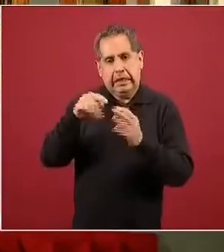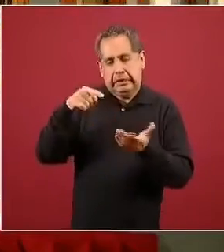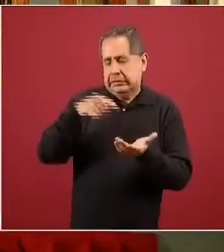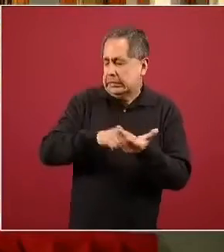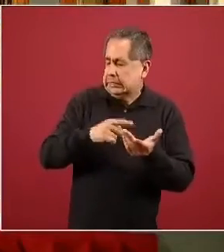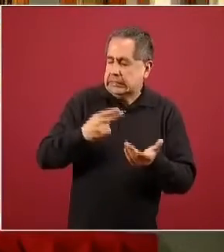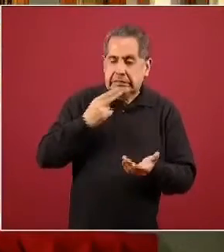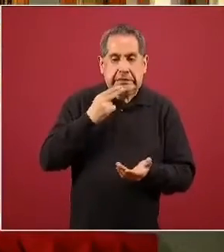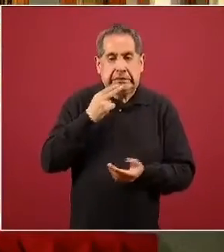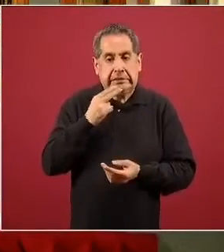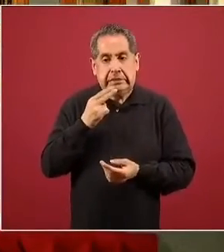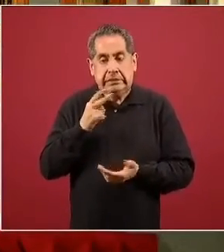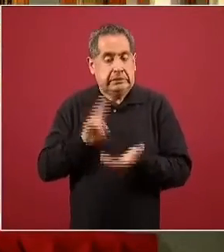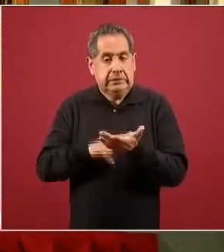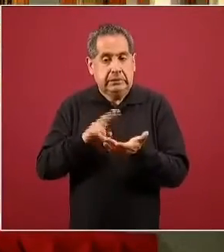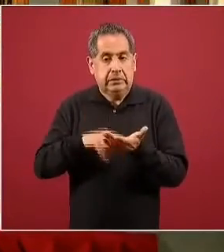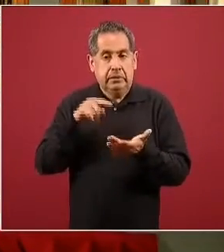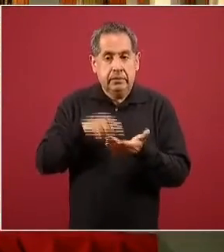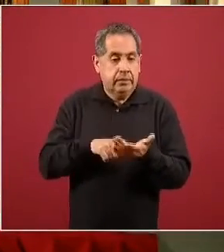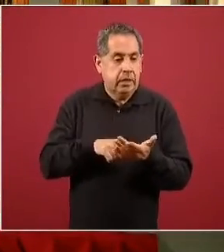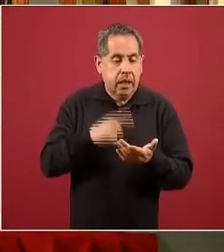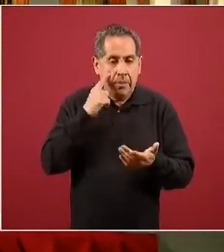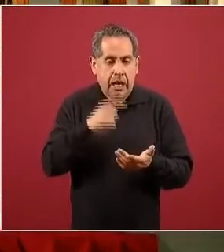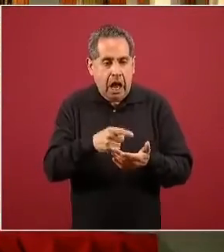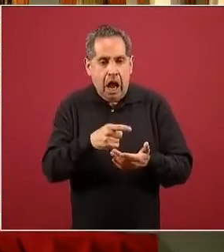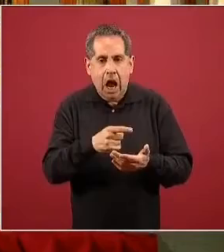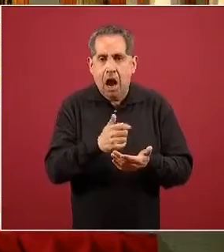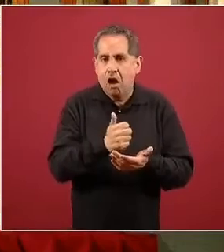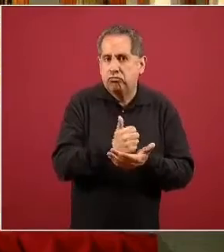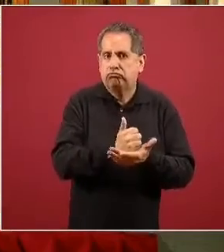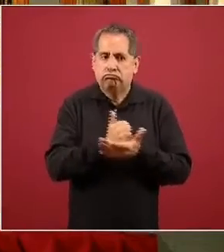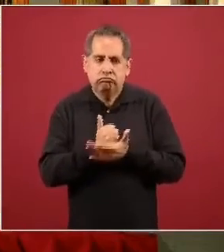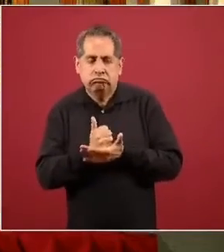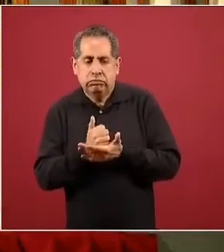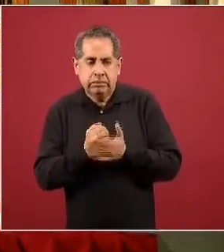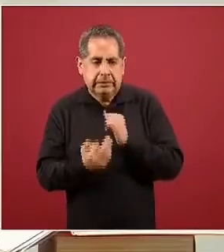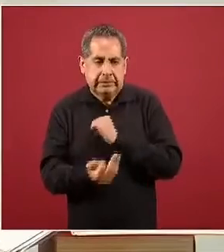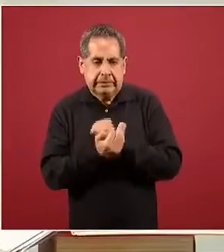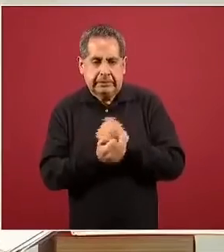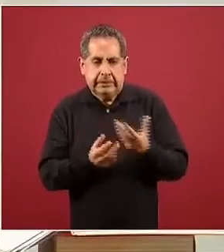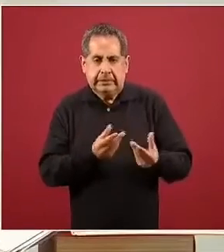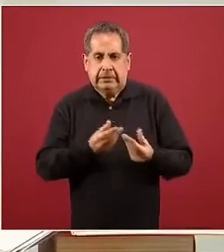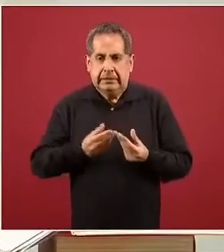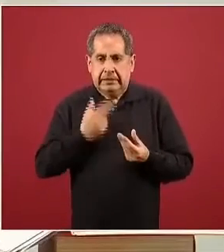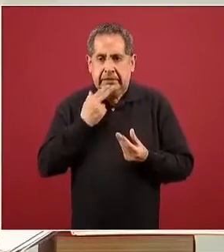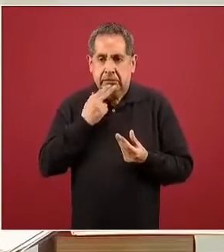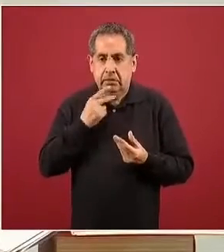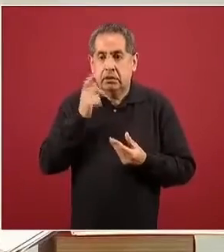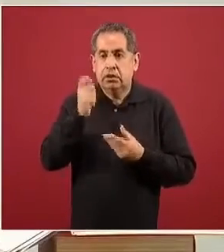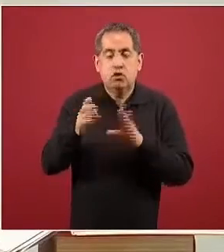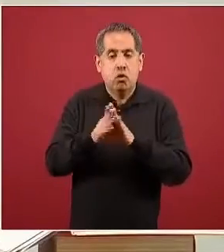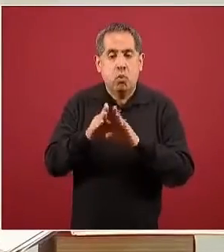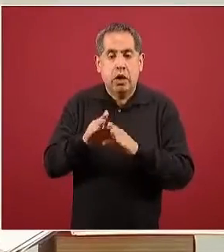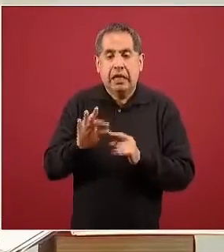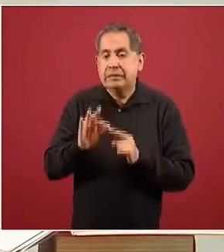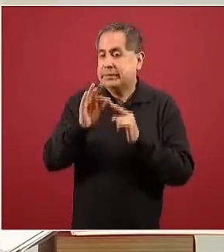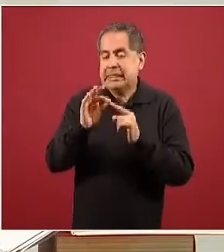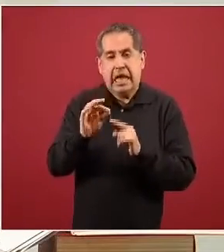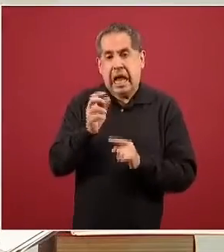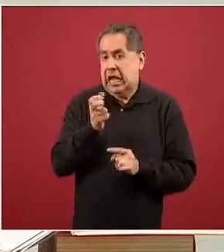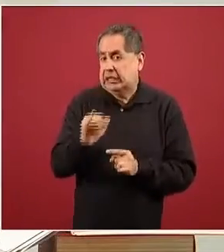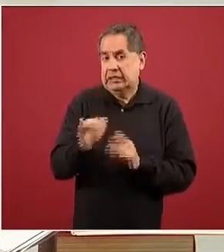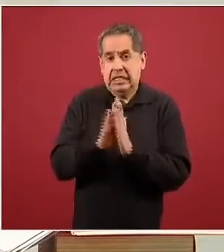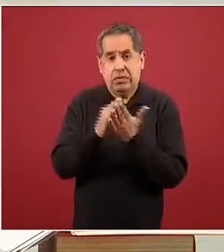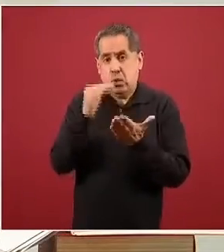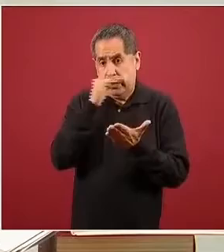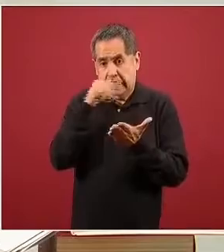graduado, que nos ofrece acompañamiento. Y esto le digo que son características especiales de los libros de